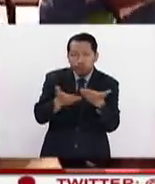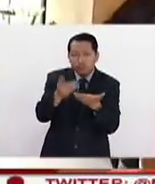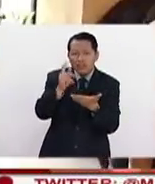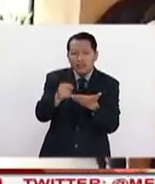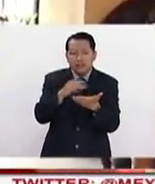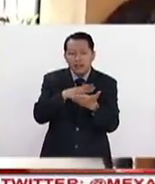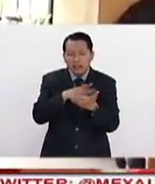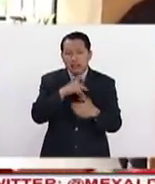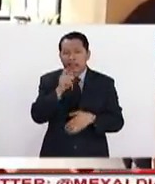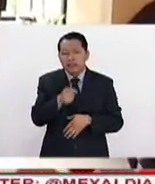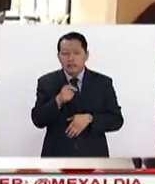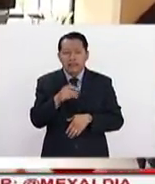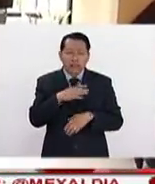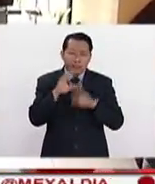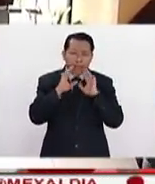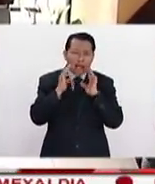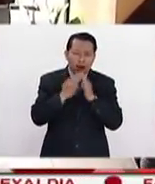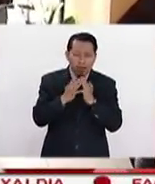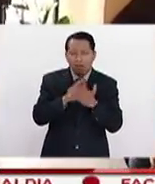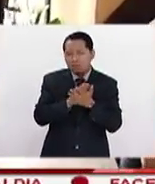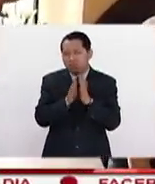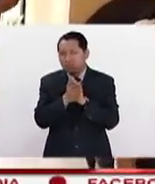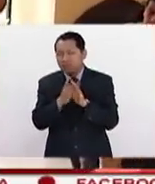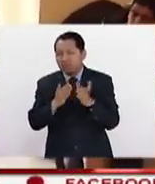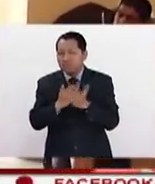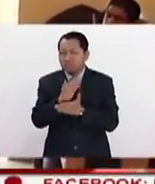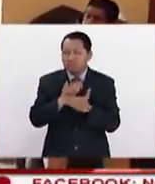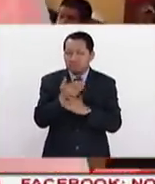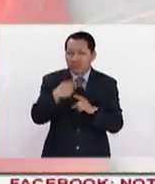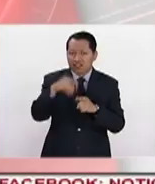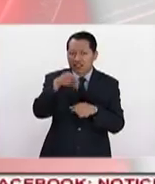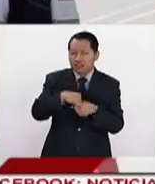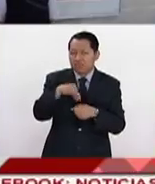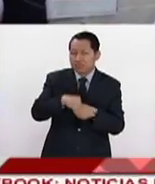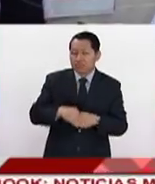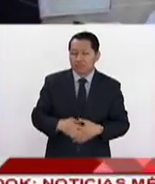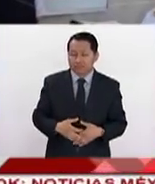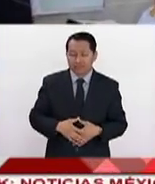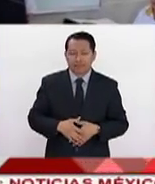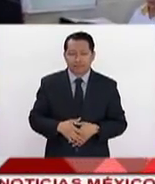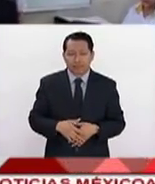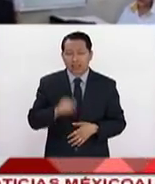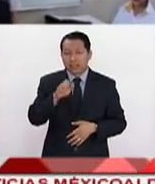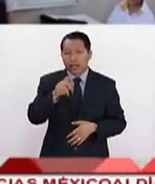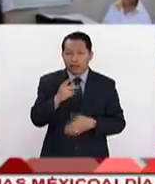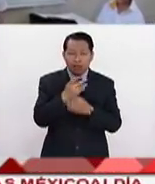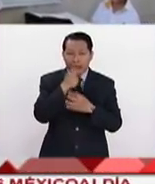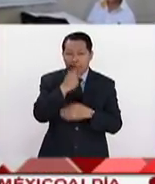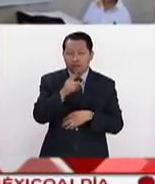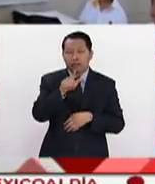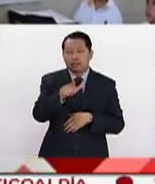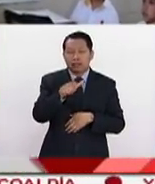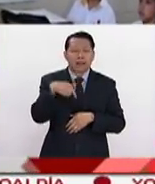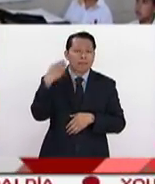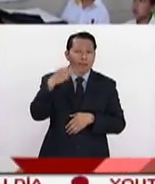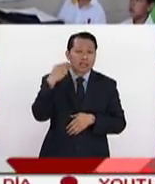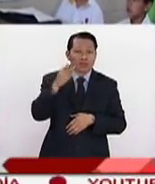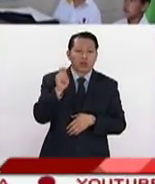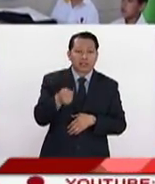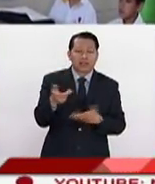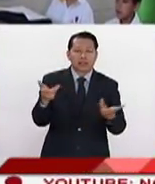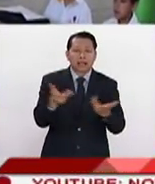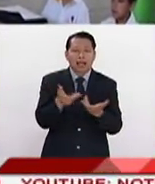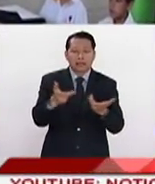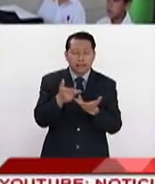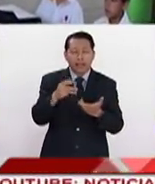presunta injerencia del crimen organizado en las elecciones. La SEP informó que el 17 de marzo se llevó a